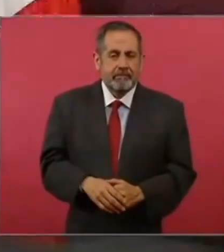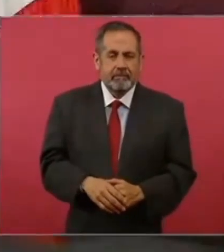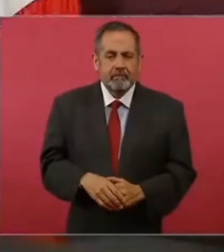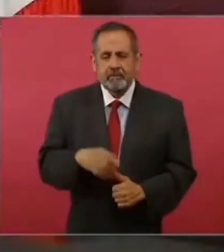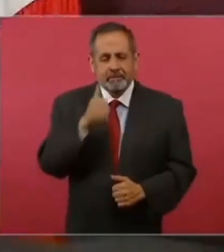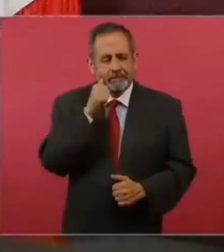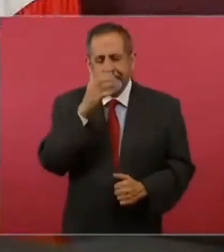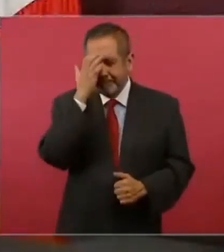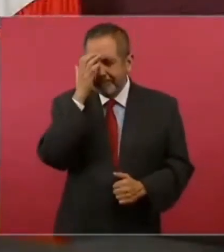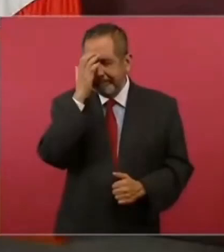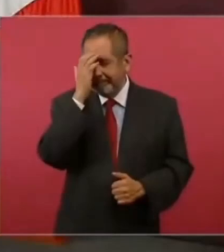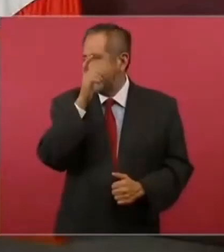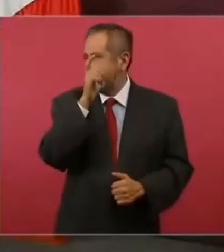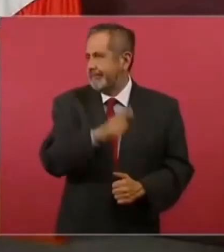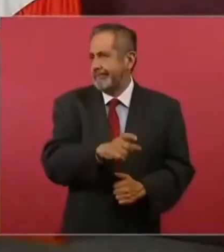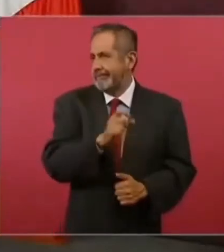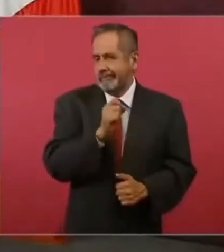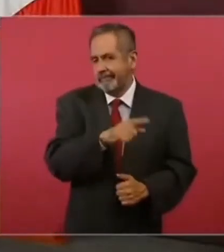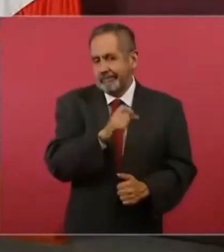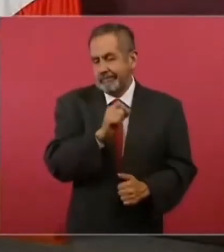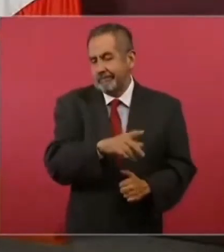son predecibles.